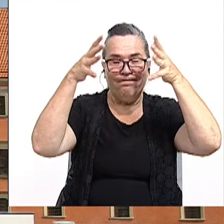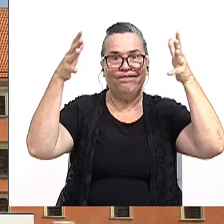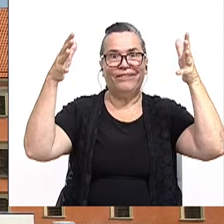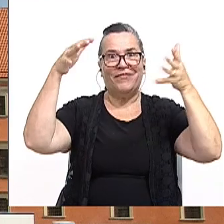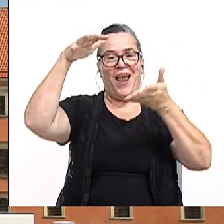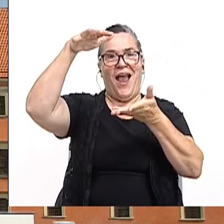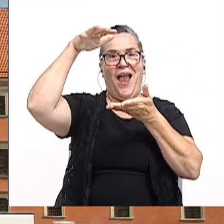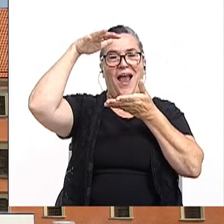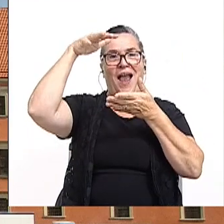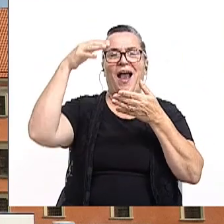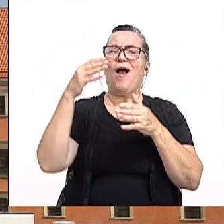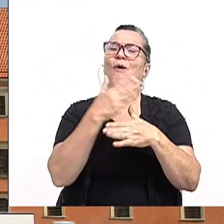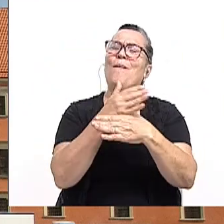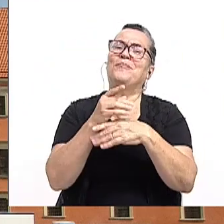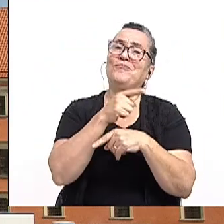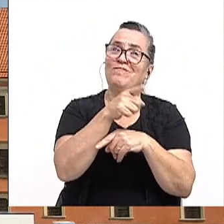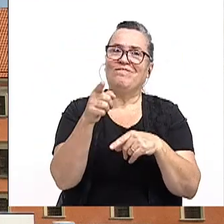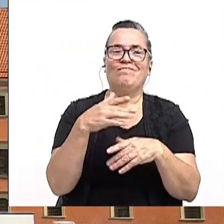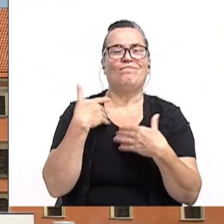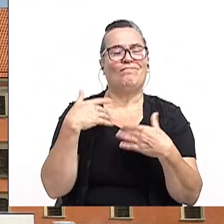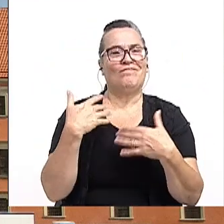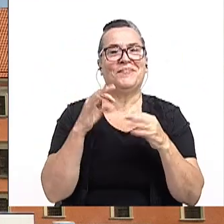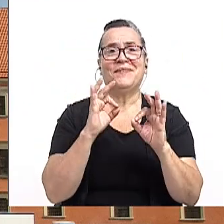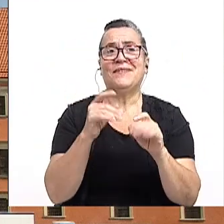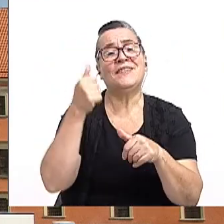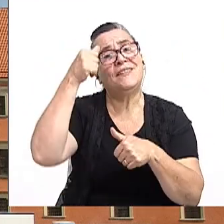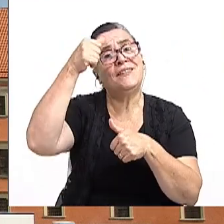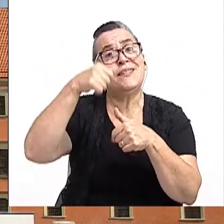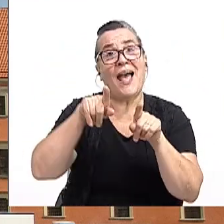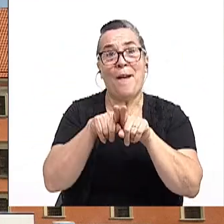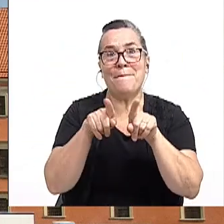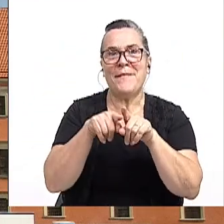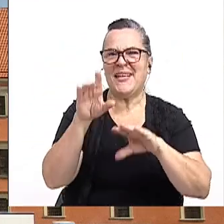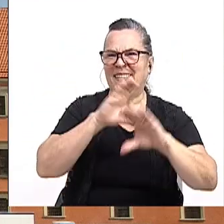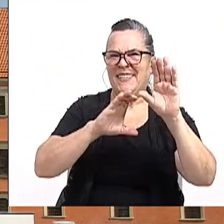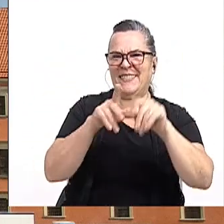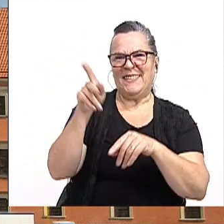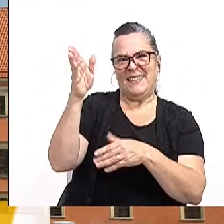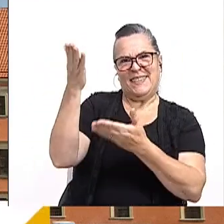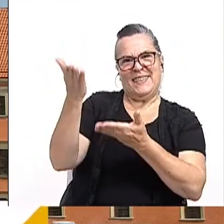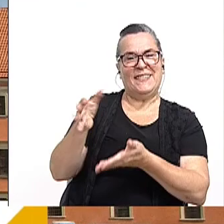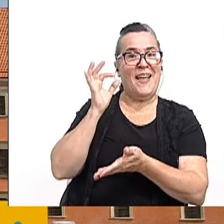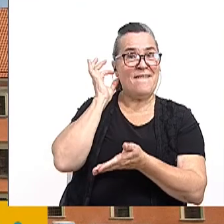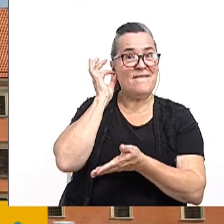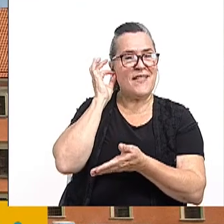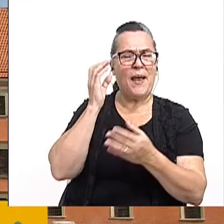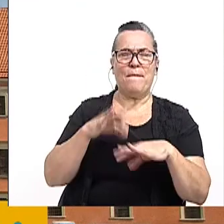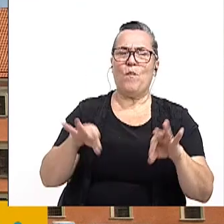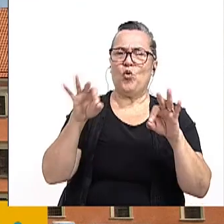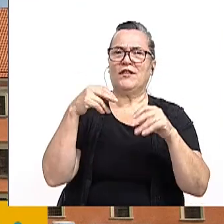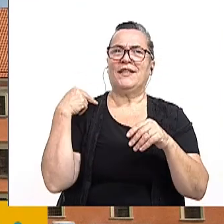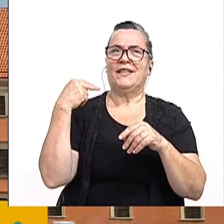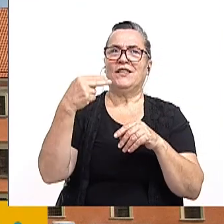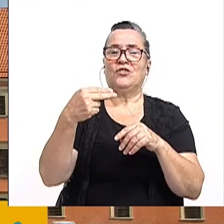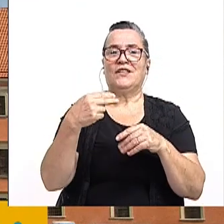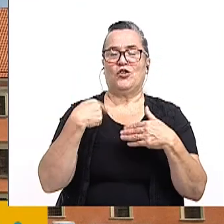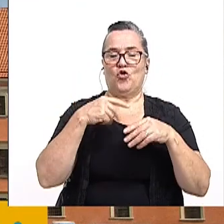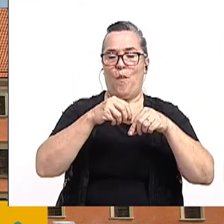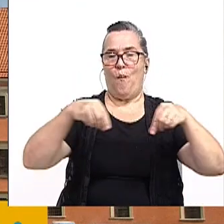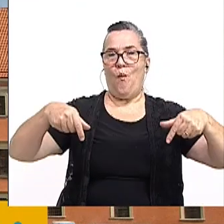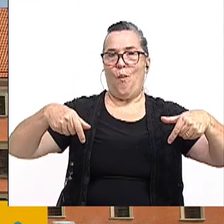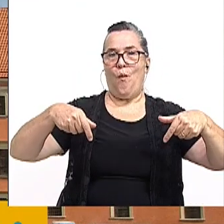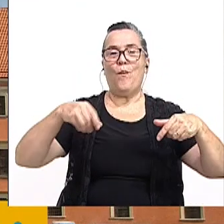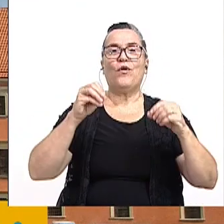gusto poder compartir con ustedes y también recordar a una científica tan importante en la historia. Soy la profesora